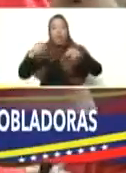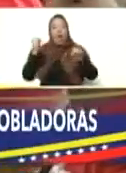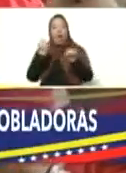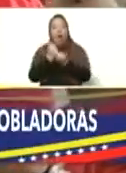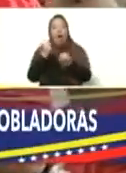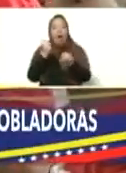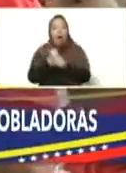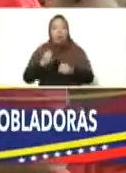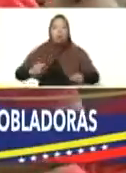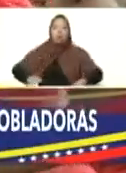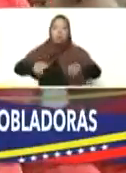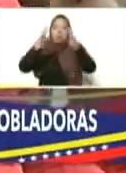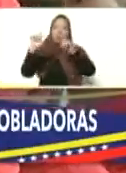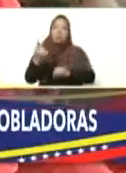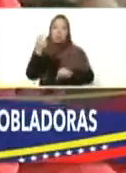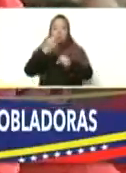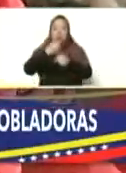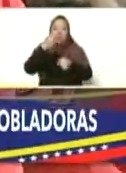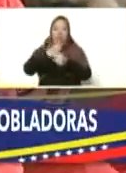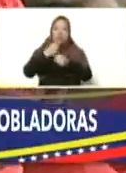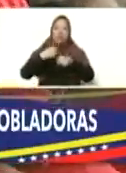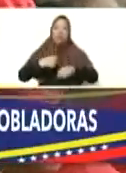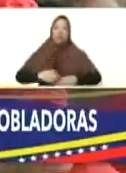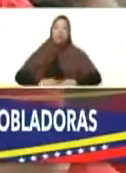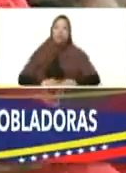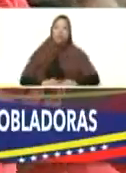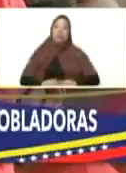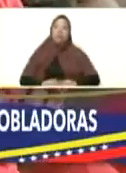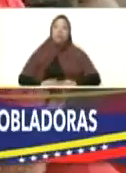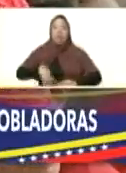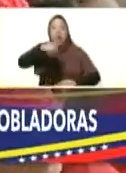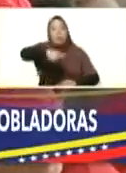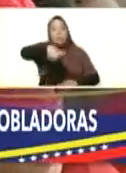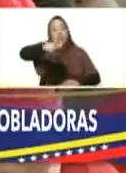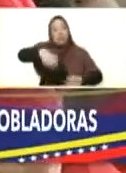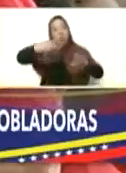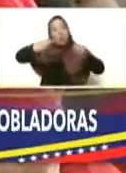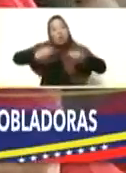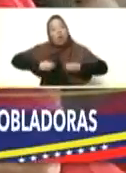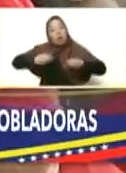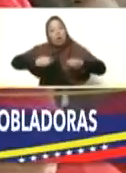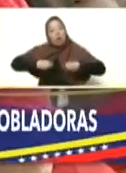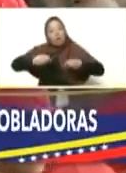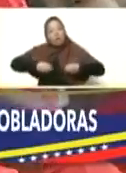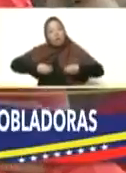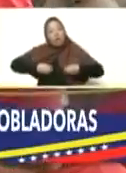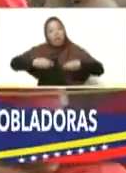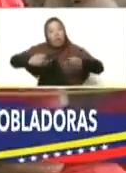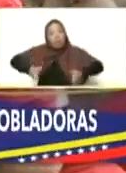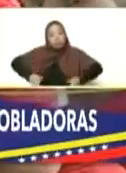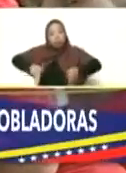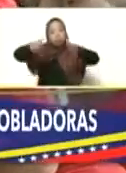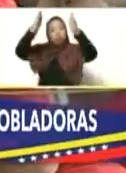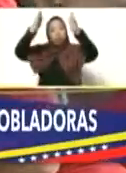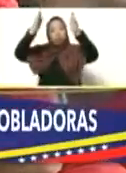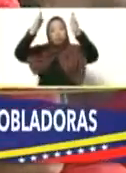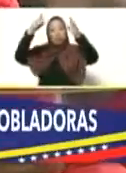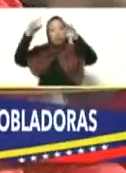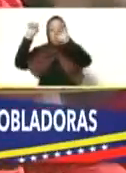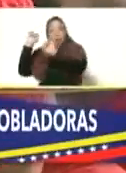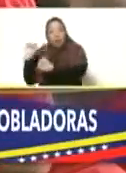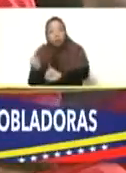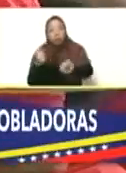complejo porque es un solo trabajador para una cantidad inmensa de personas que viven en un edificio todo el mundo se cree con el derecho